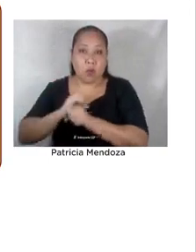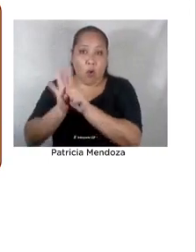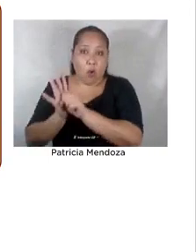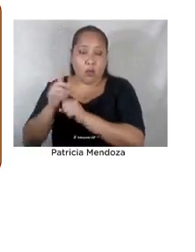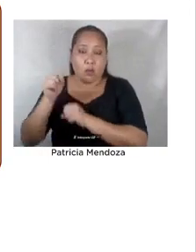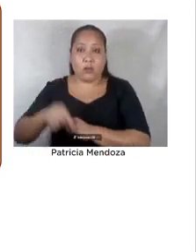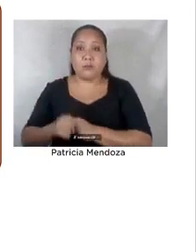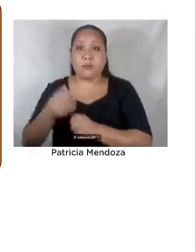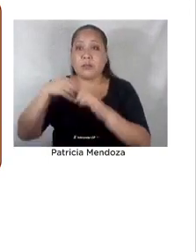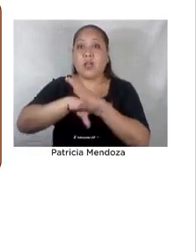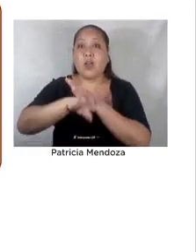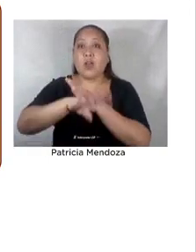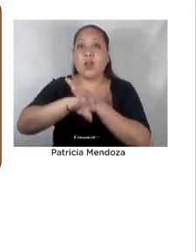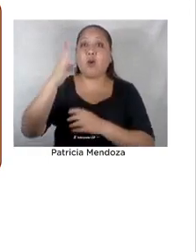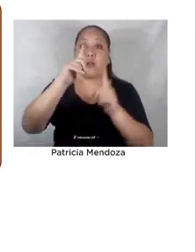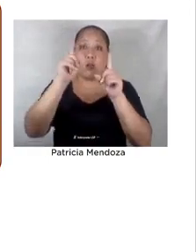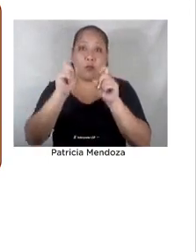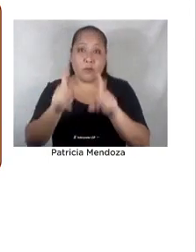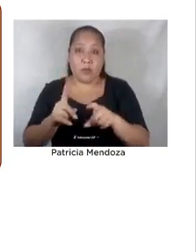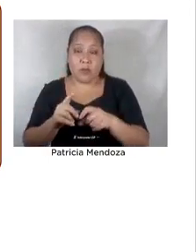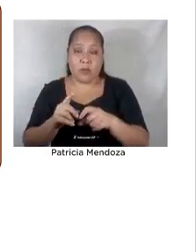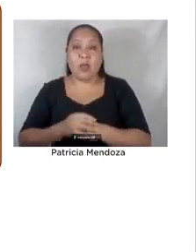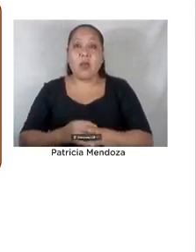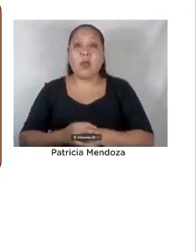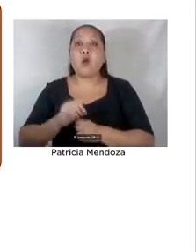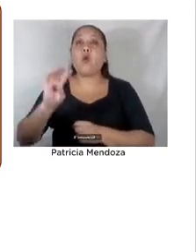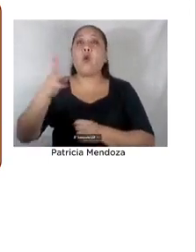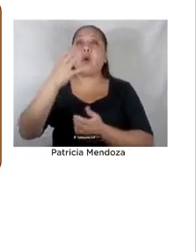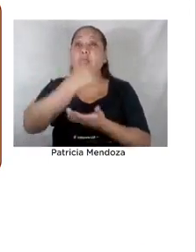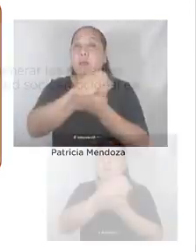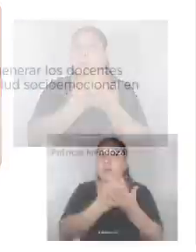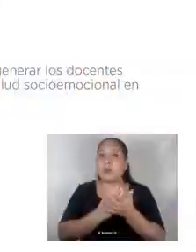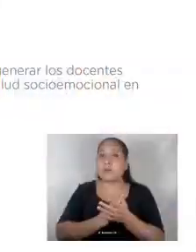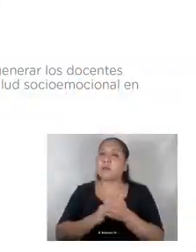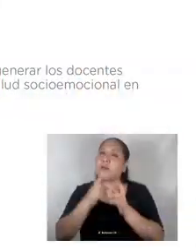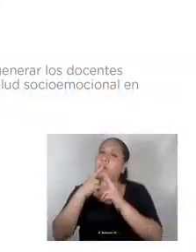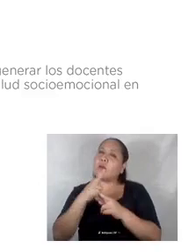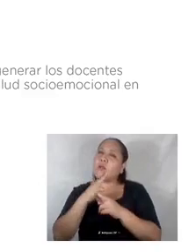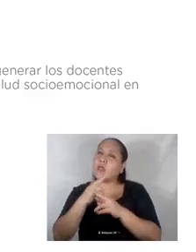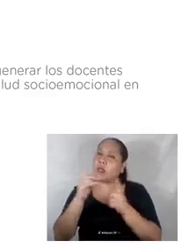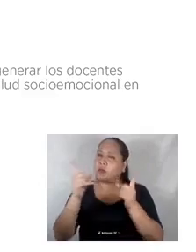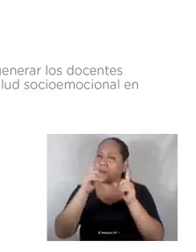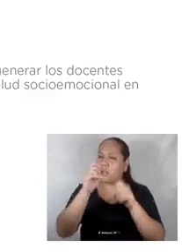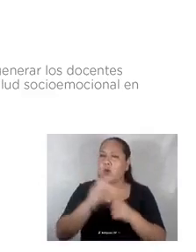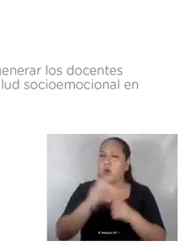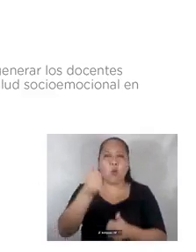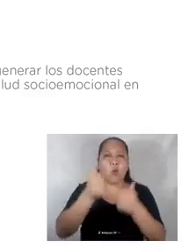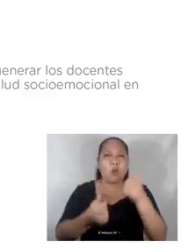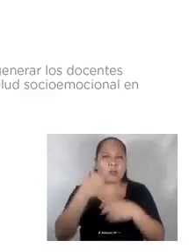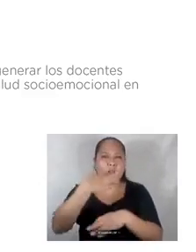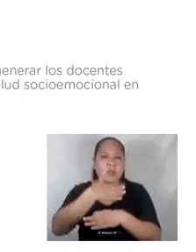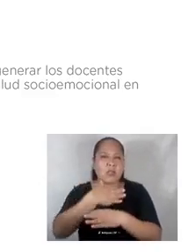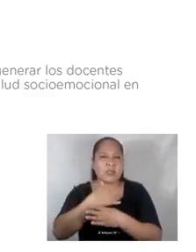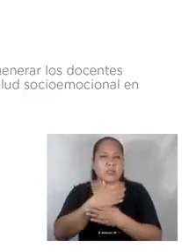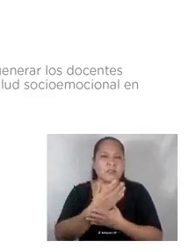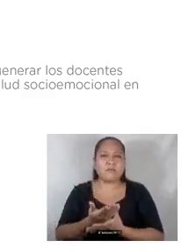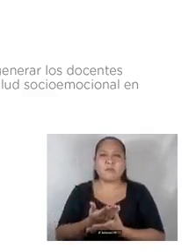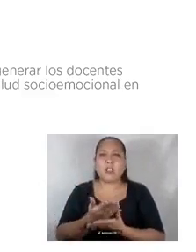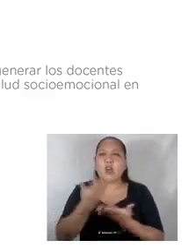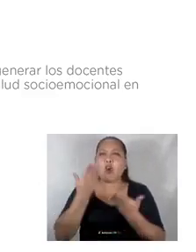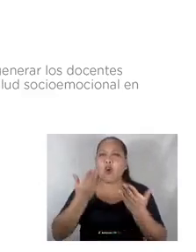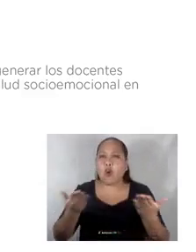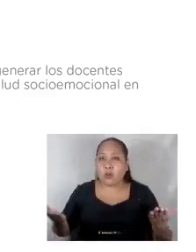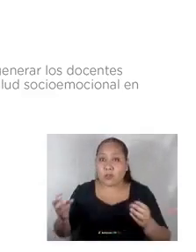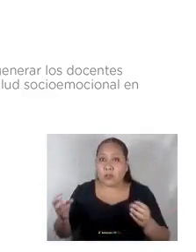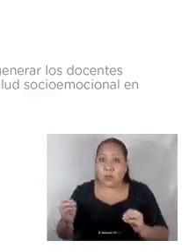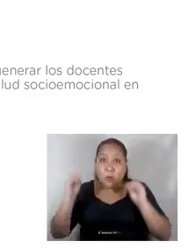bloque y responder la pregunta, por favor, Alfredo, ¿nos ayudas ahí? ¿Qué medidas pueden generar los docentes para el cuidado de